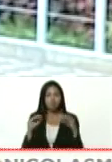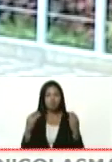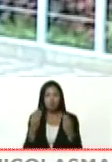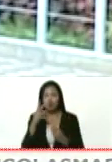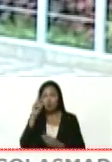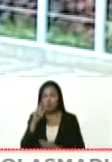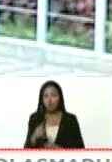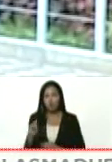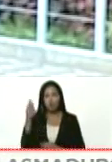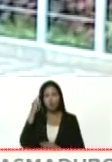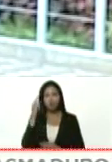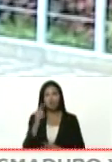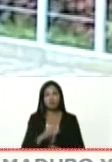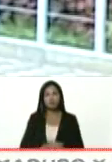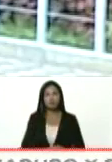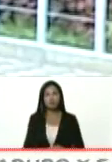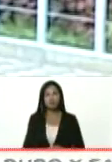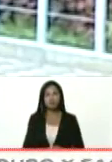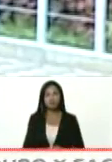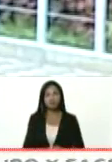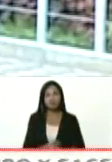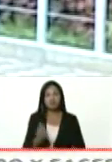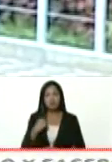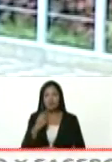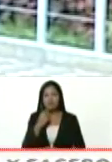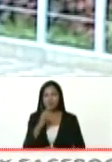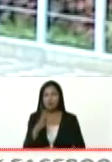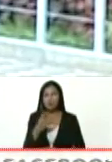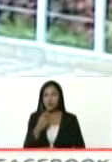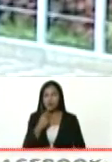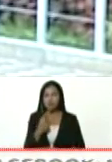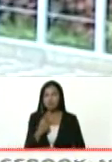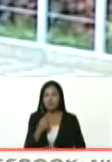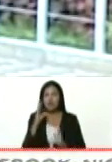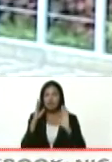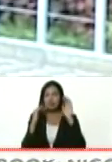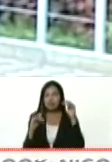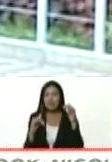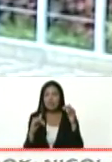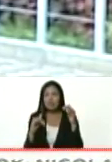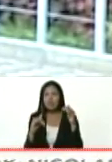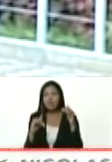días. ¿Cómo es que dice el dicho? El que no atiende,